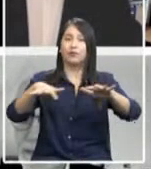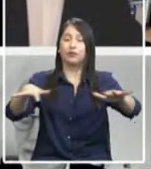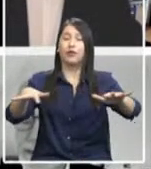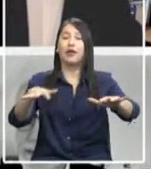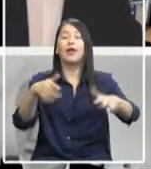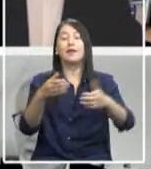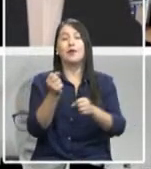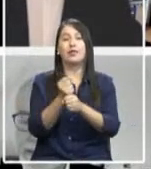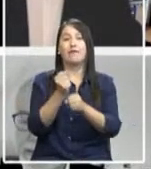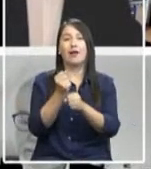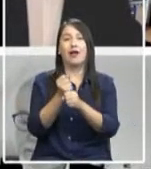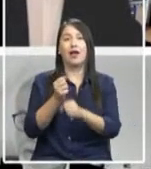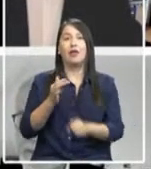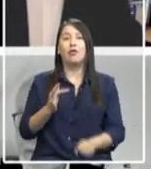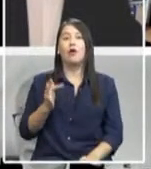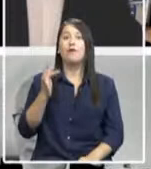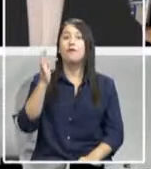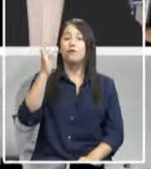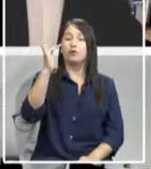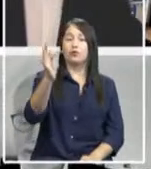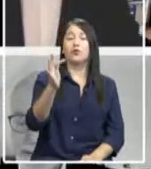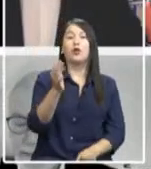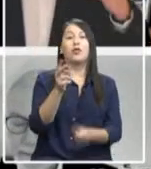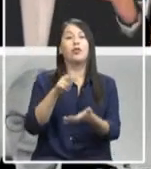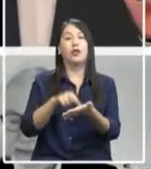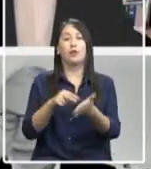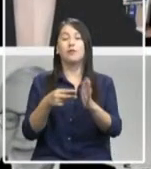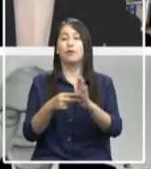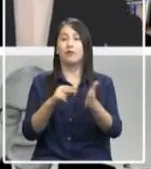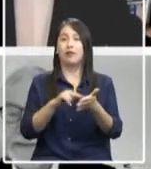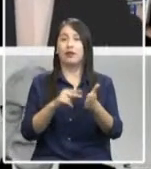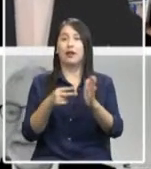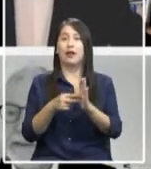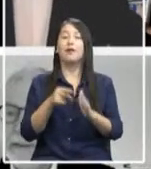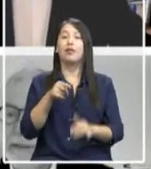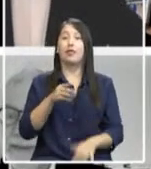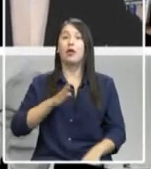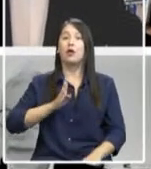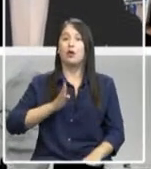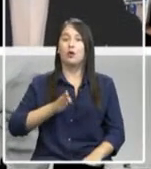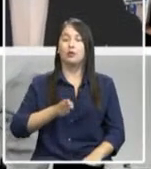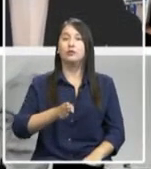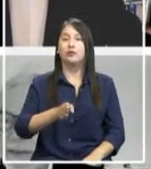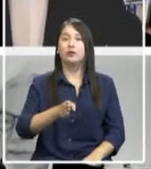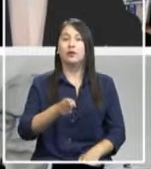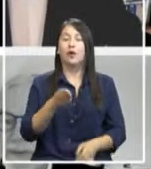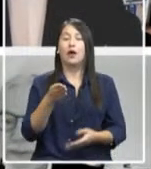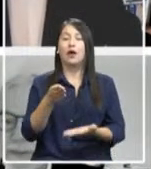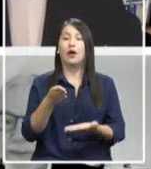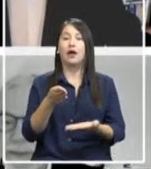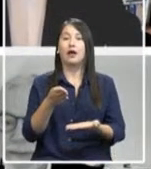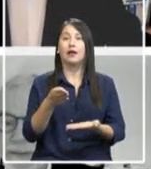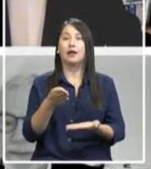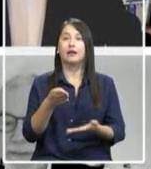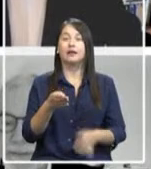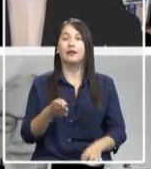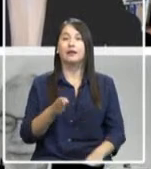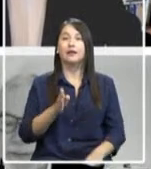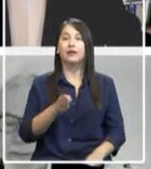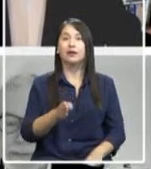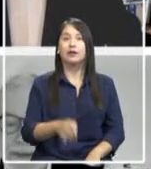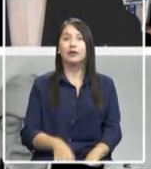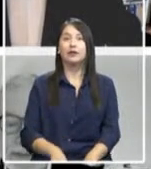de los problemas de mantener el material atómico